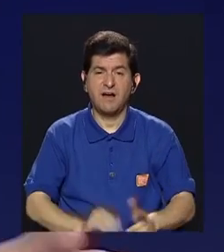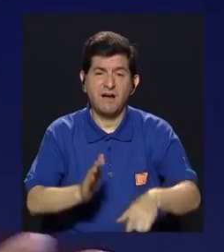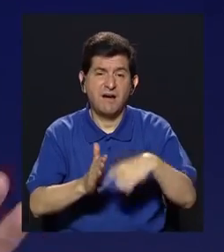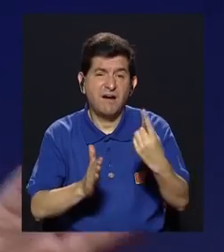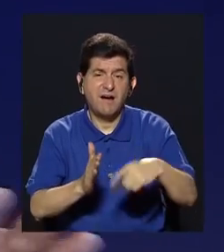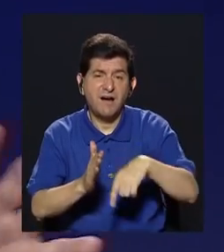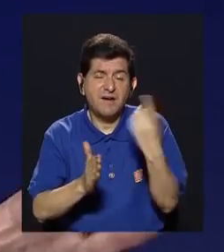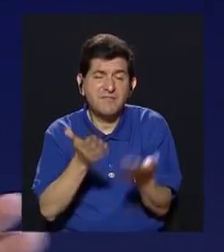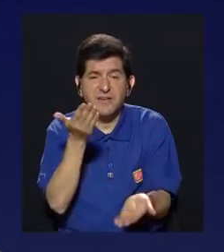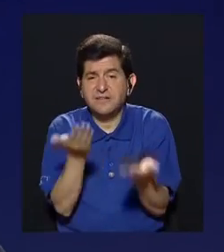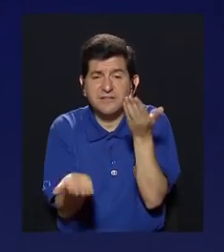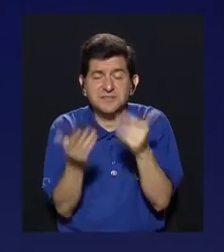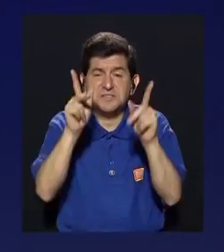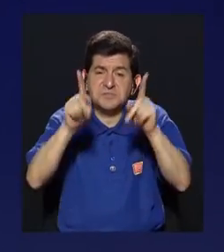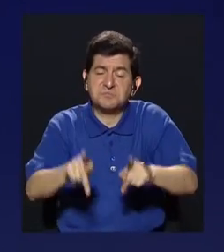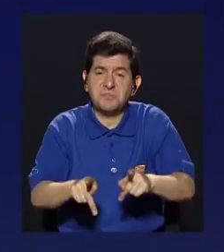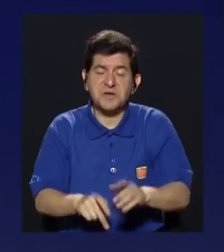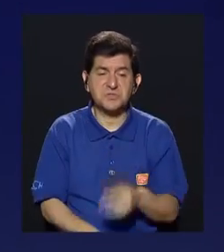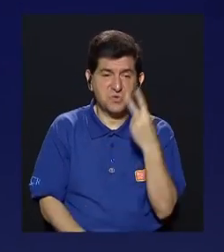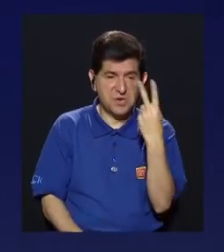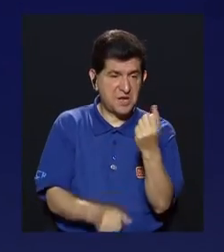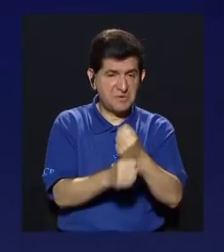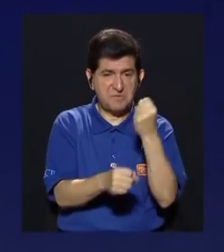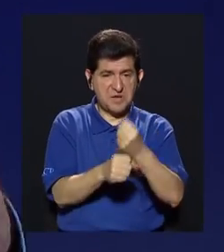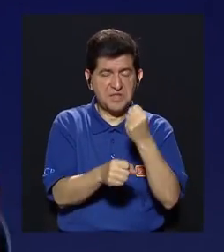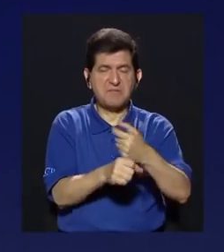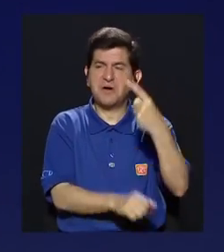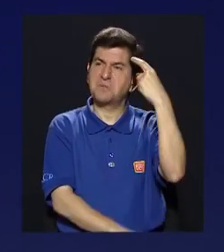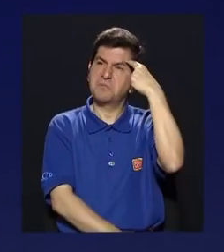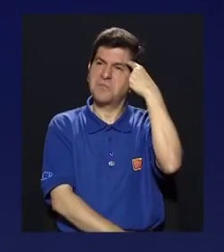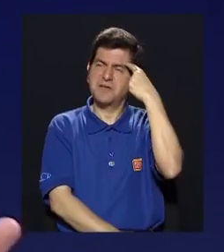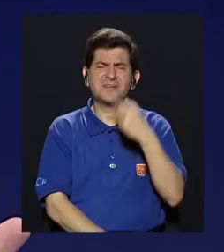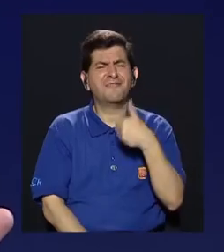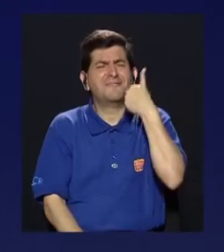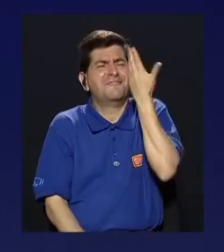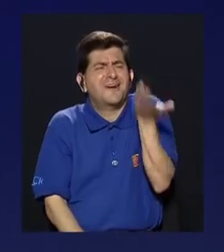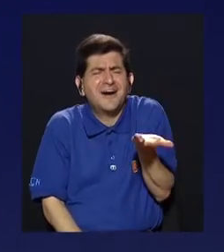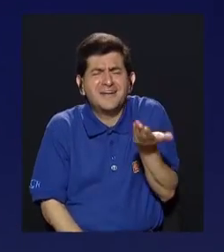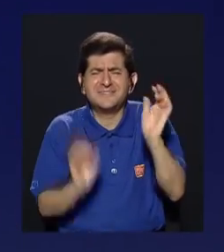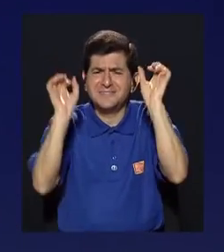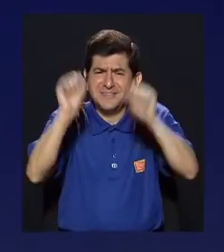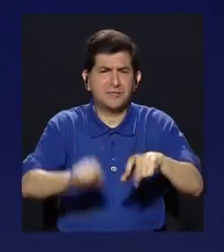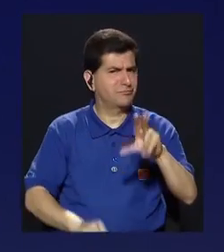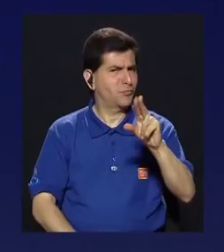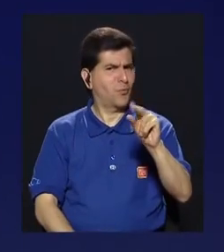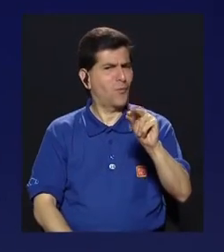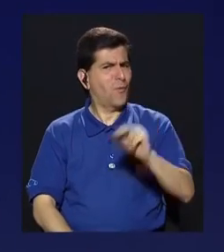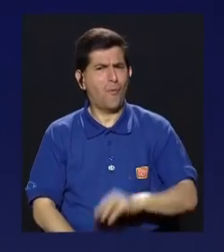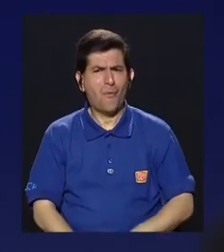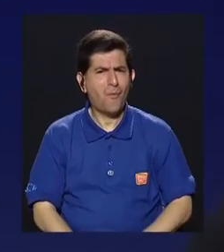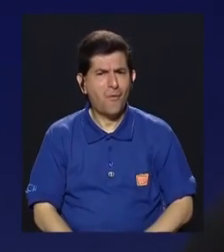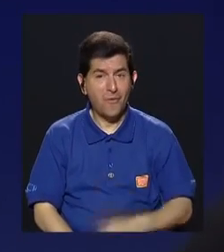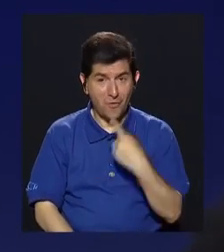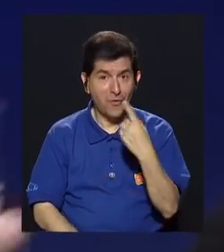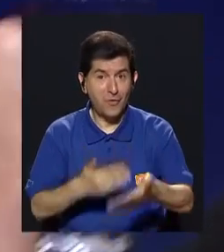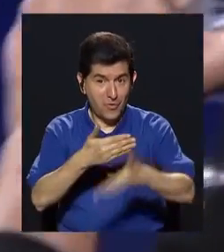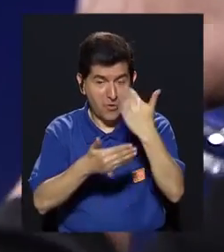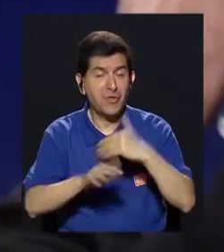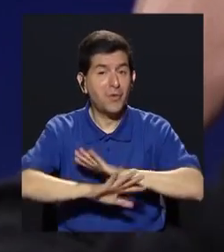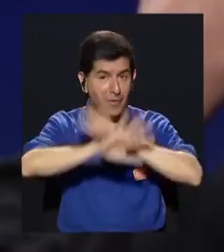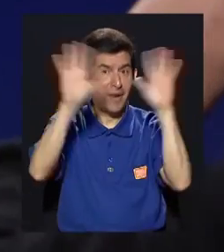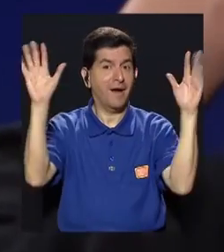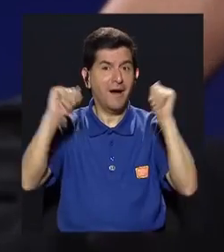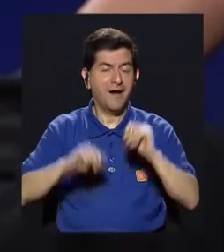veces alguien podría ver un trabajo como hace pensar que es muy fácil lograrlo y no realmente lo acabas de decir con